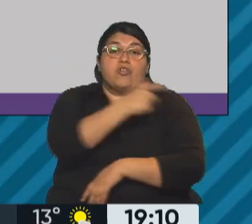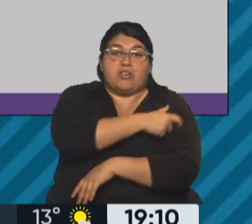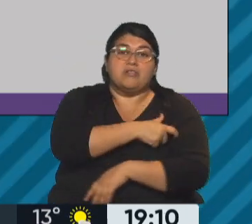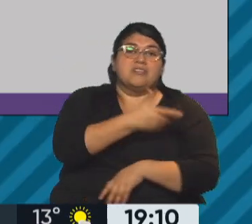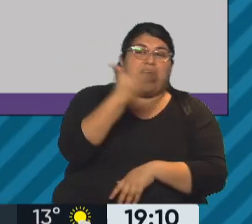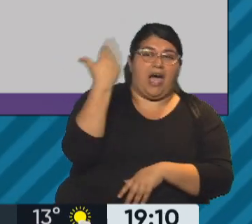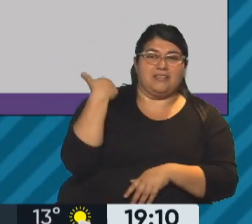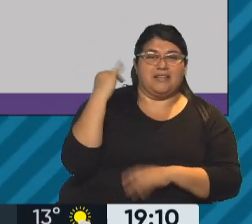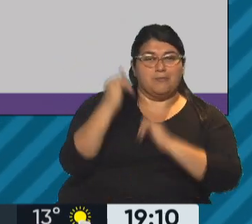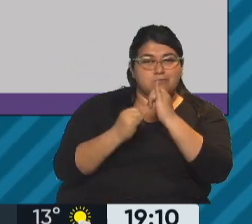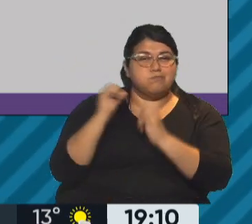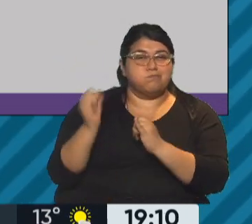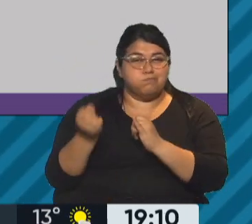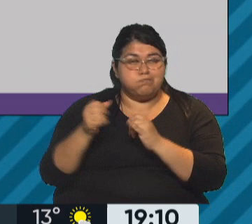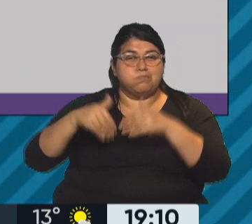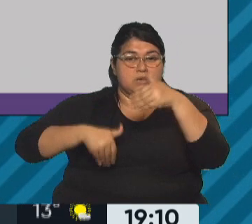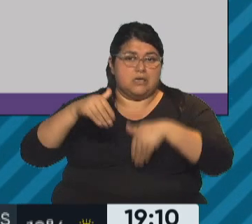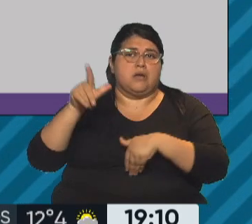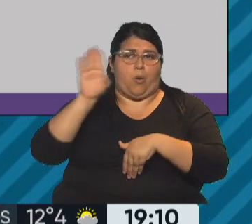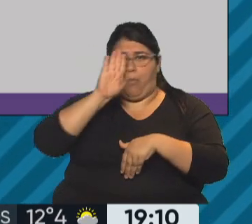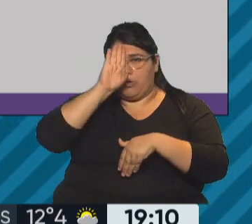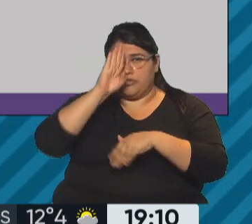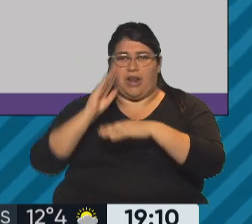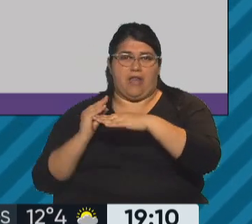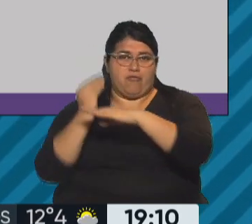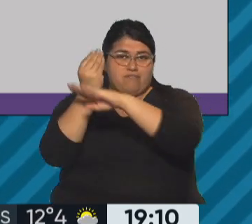elección pasada bueno lideró bolsonaron